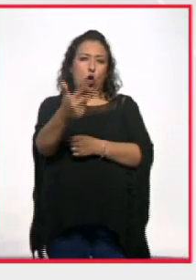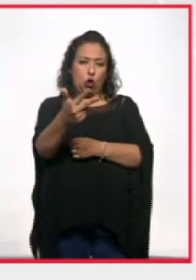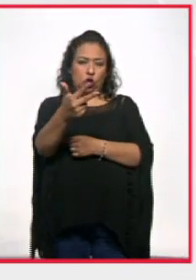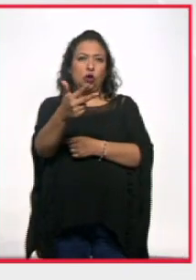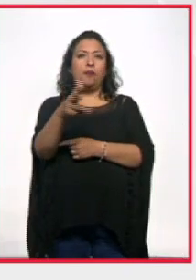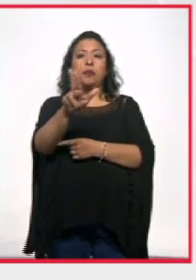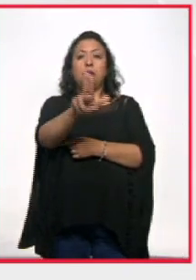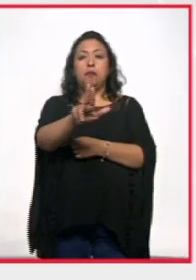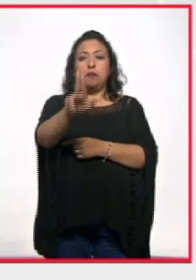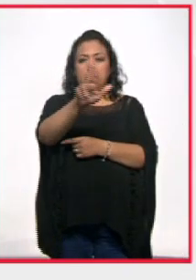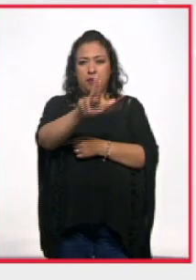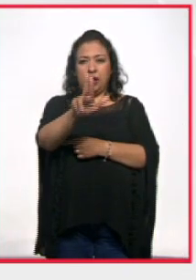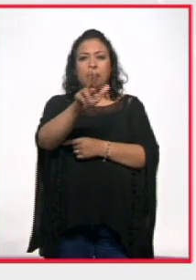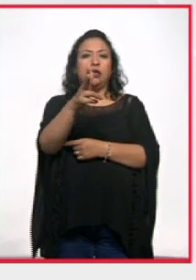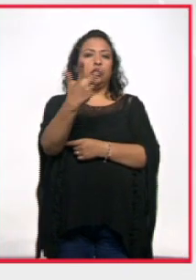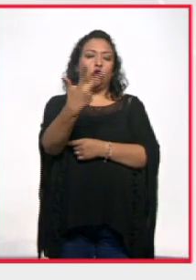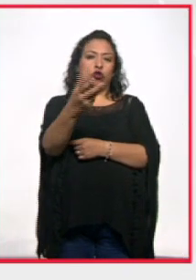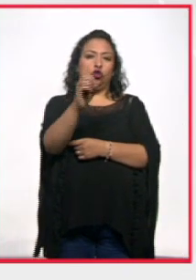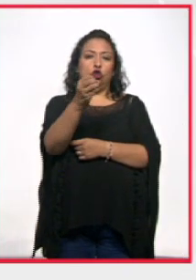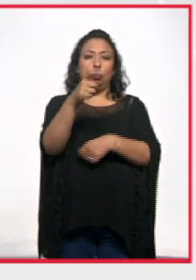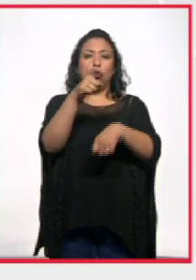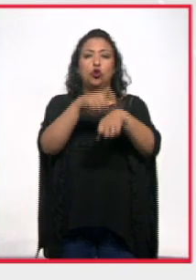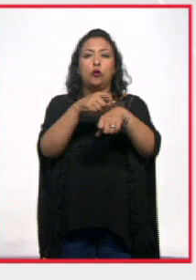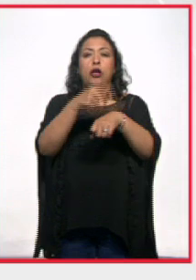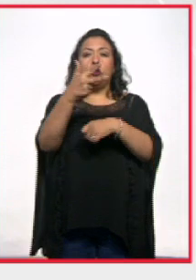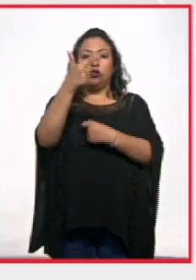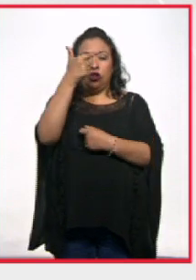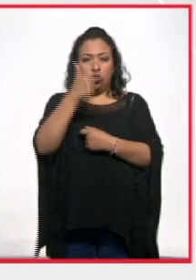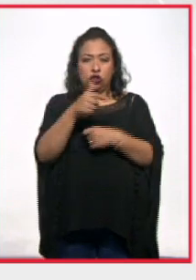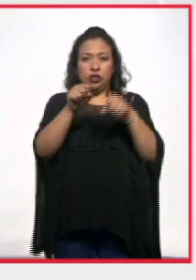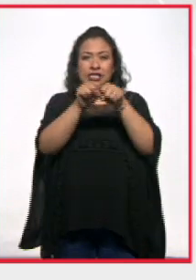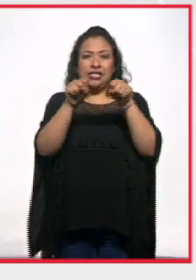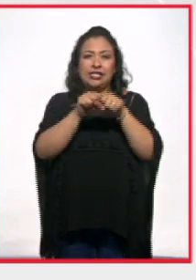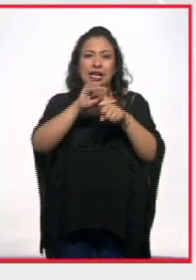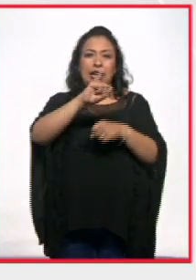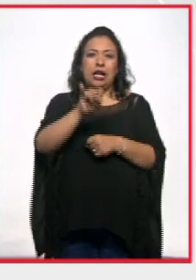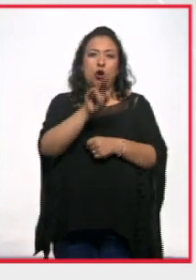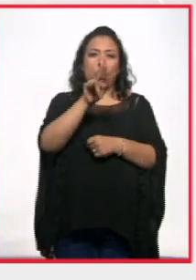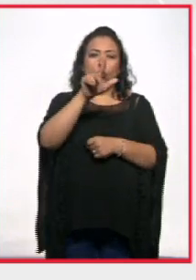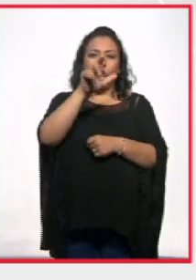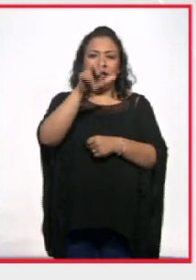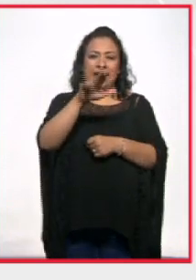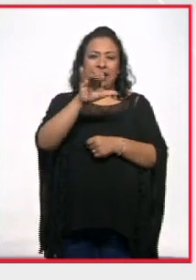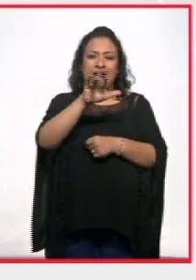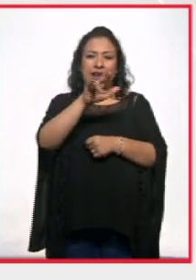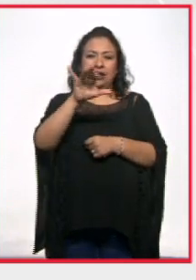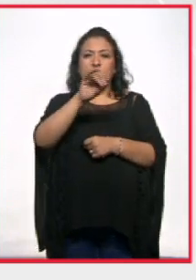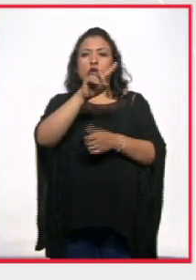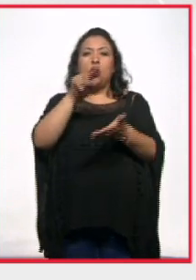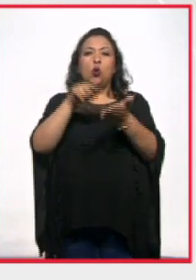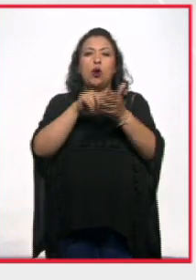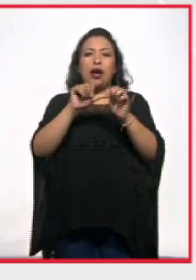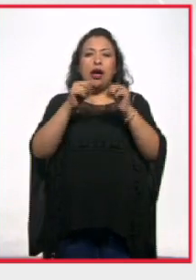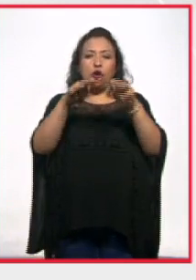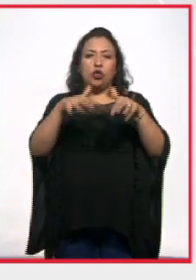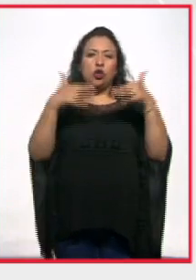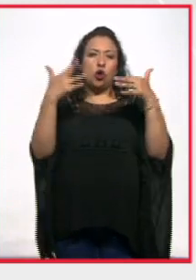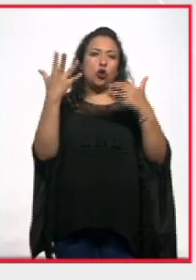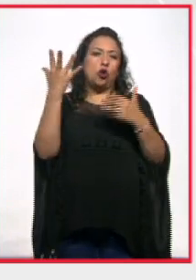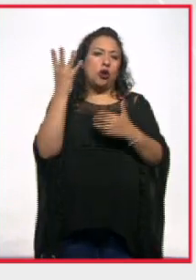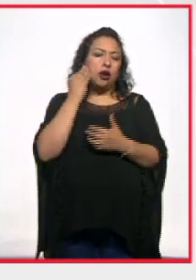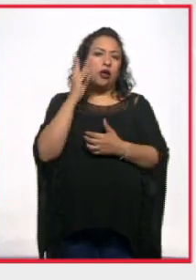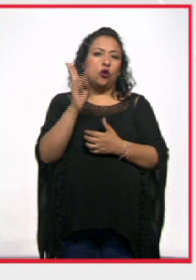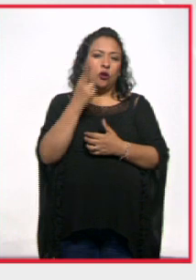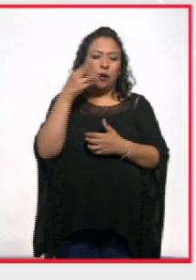el martes próximo, día 8 de octubre, a las 8 de la noche en la Sala Julián Carrillo, que es el auditorio de Radio UNAM, Adolfo